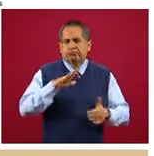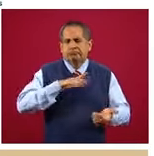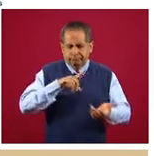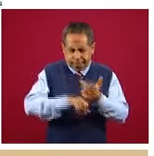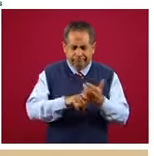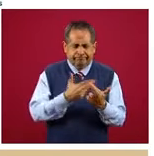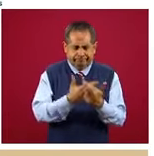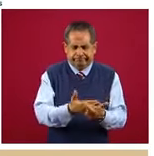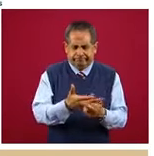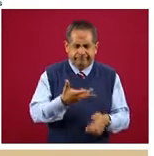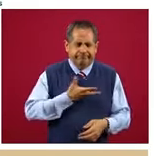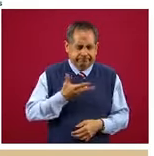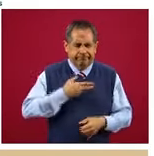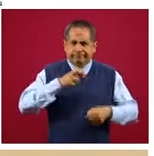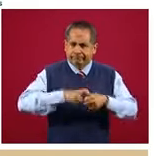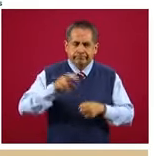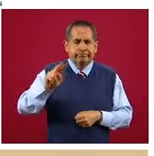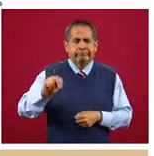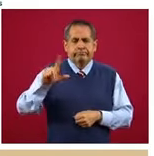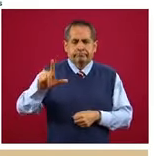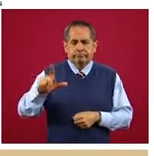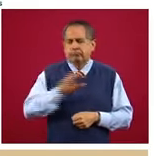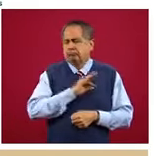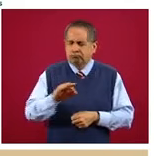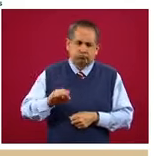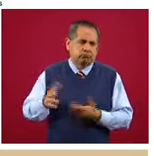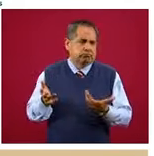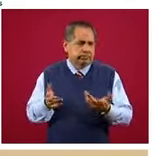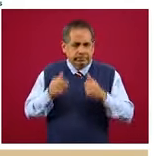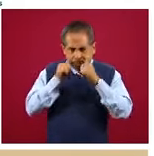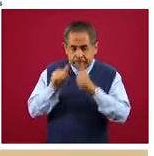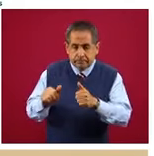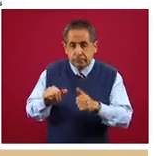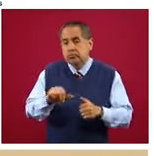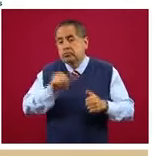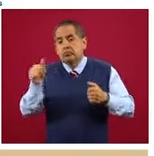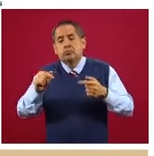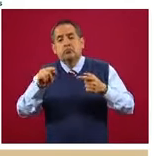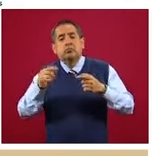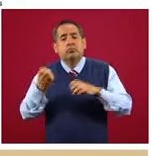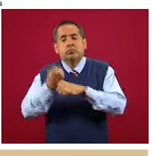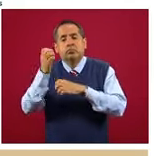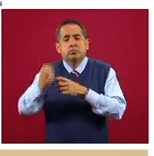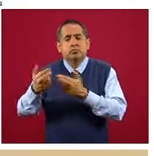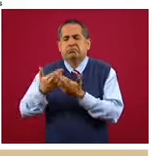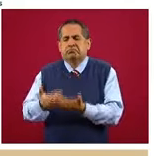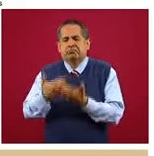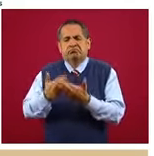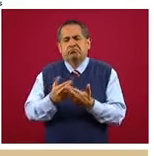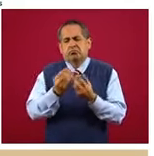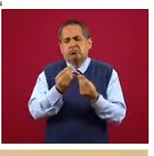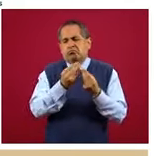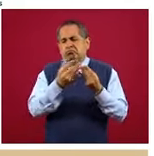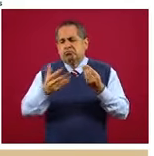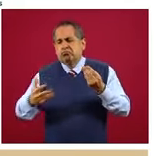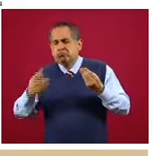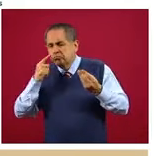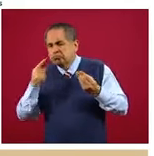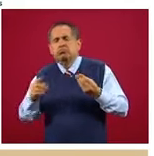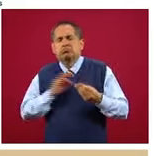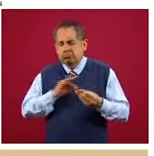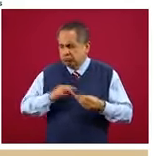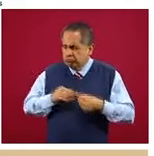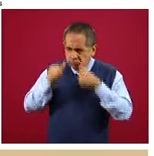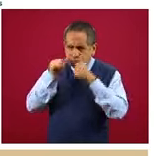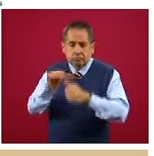poder ofrecer estos servicios, y todos los demás estados pues tienen arriba de este 40% en función de su